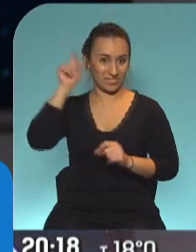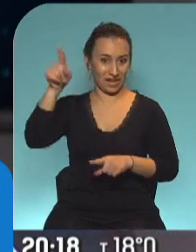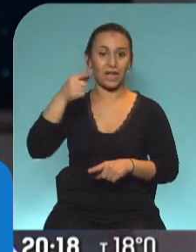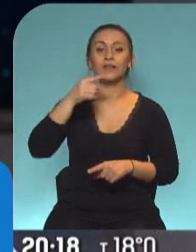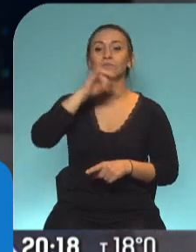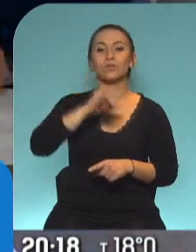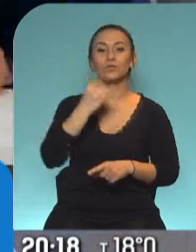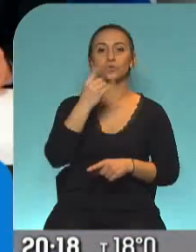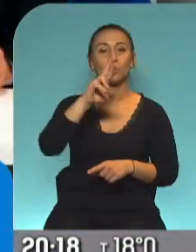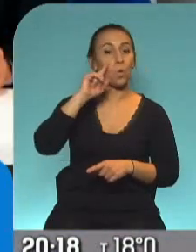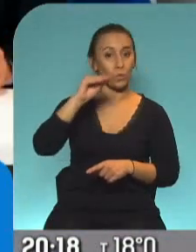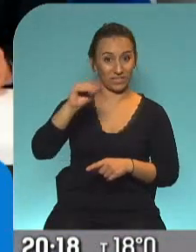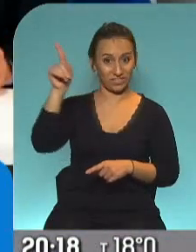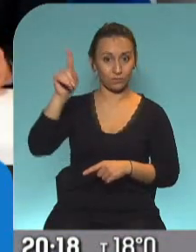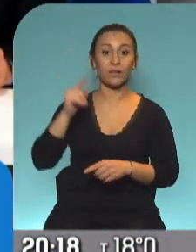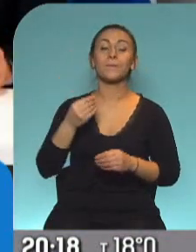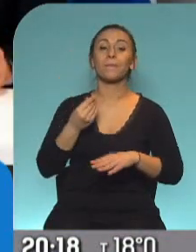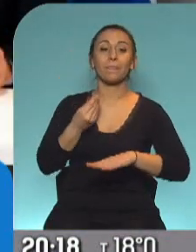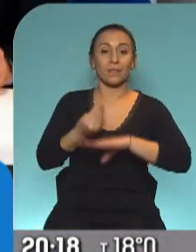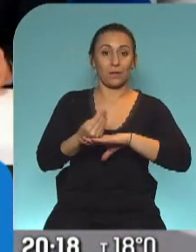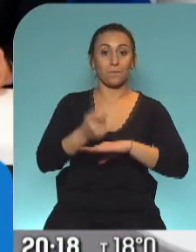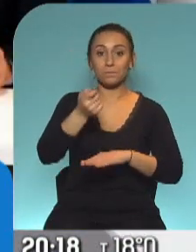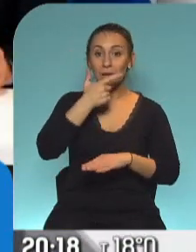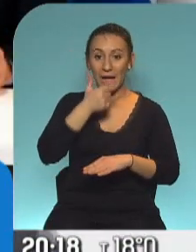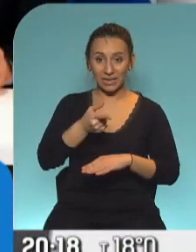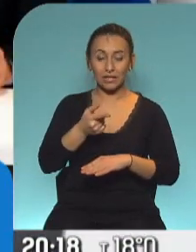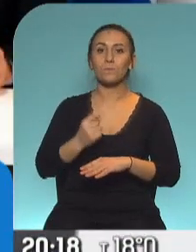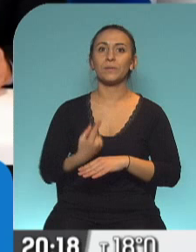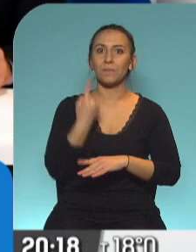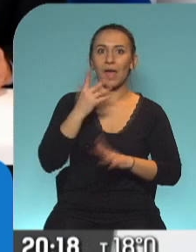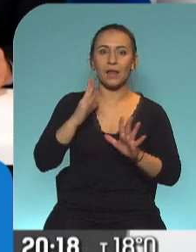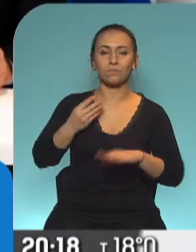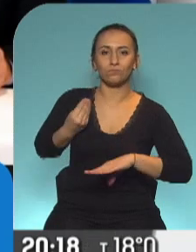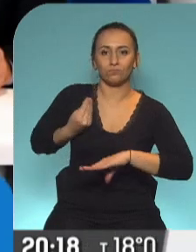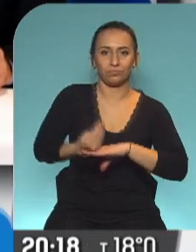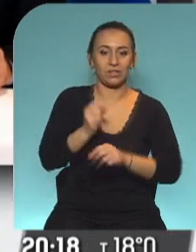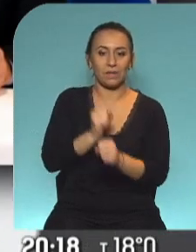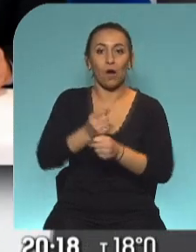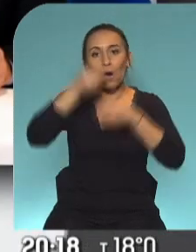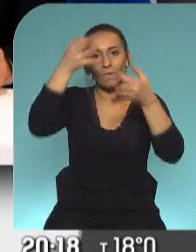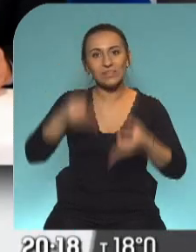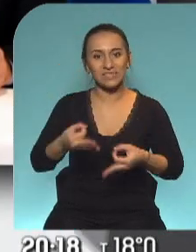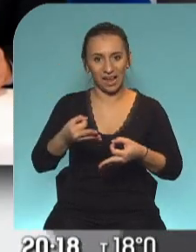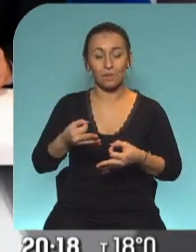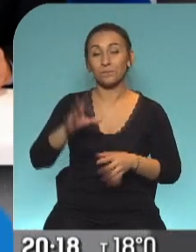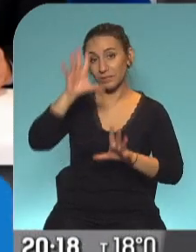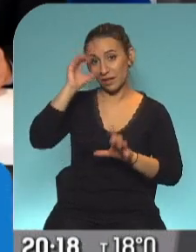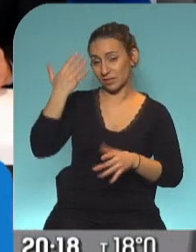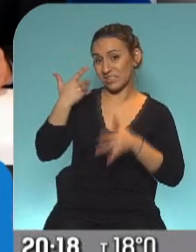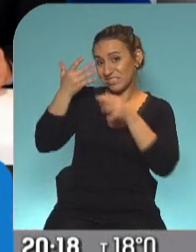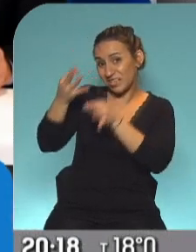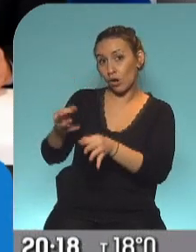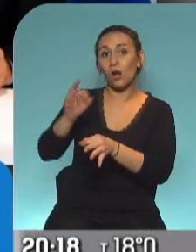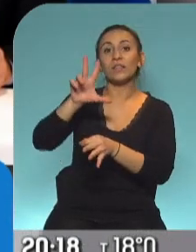su primera actividad oficial desde que llegó a Europa. Mira, ahí lo vemos en pantalla. Acordate que llegó a París el 31 de julio. Hoy